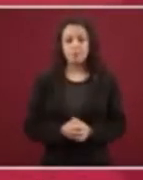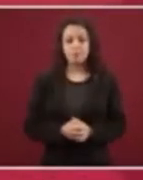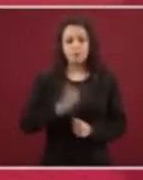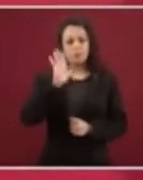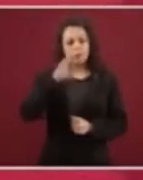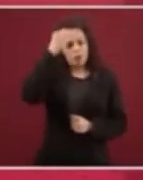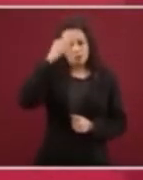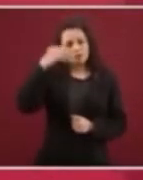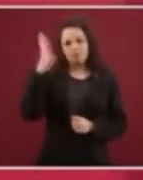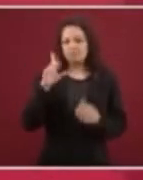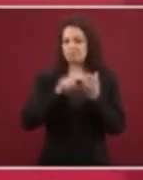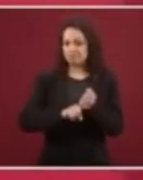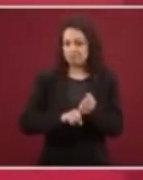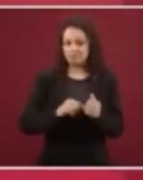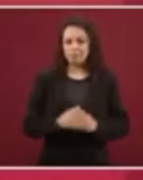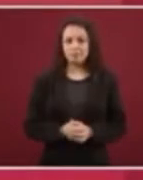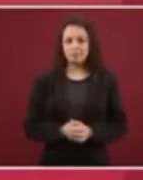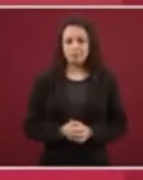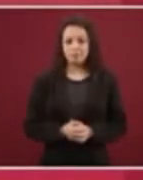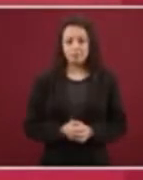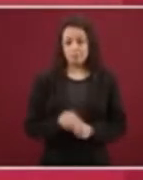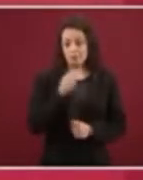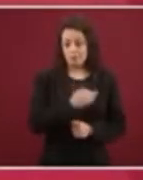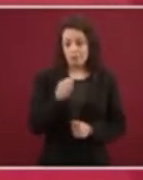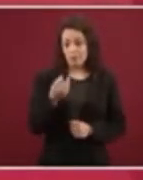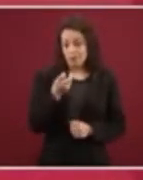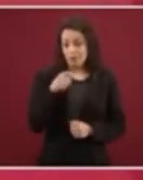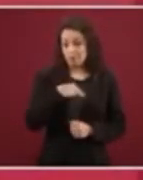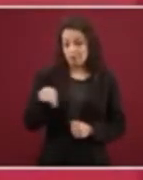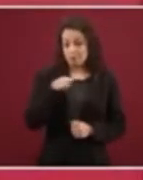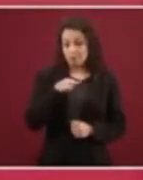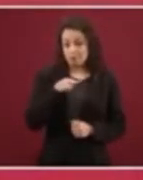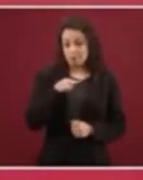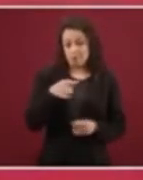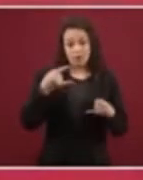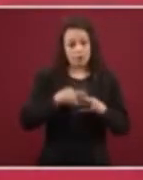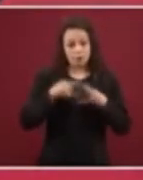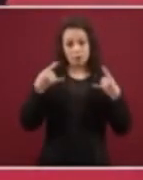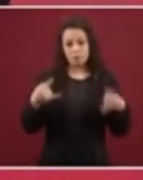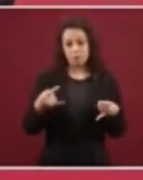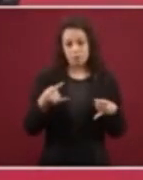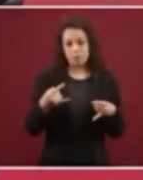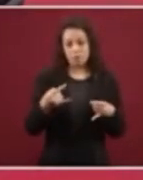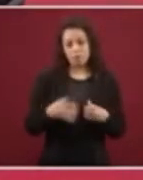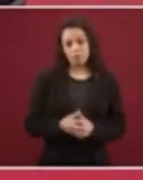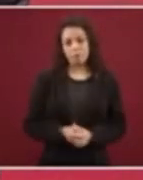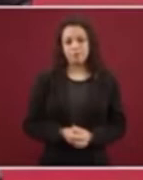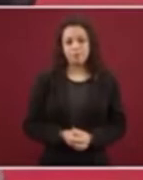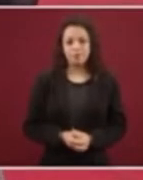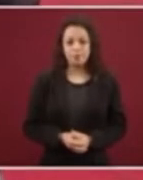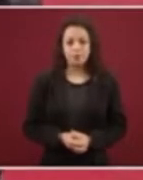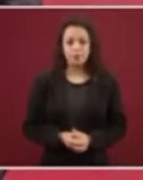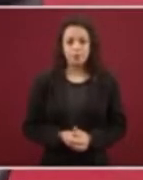ayudan el que se mueva a un lunes la fecha a celebrar, por lo que analiza